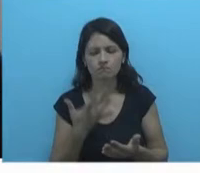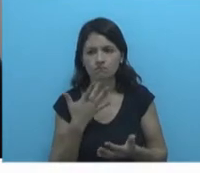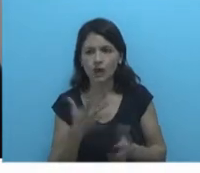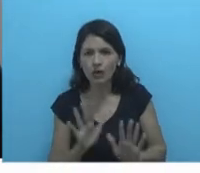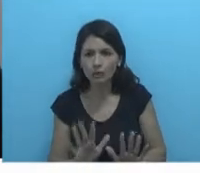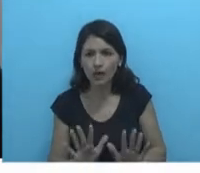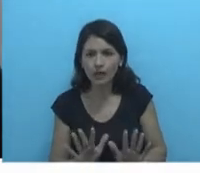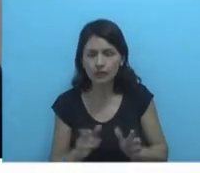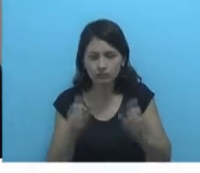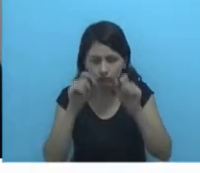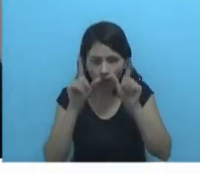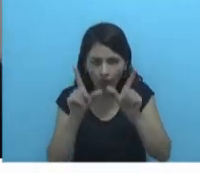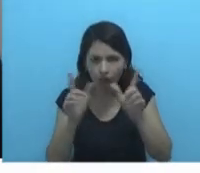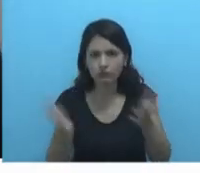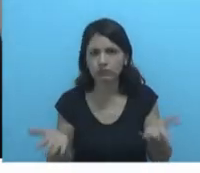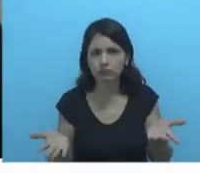sorprende.